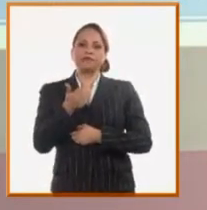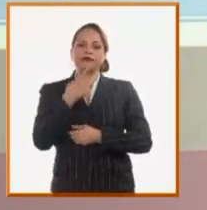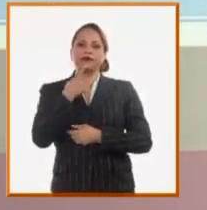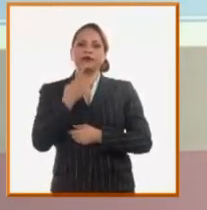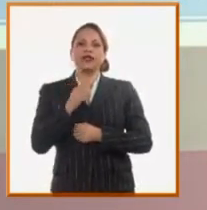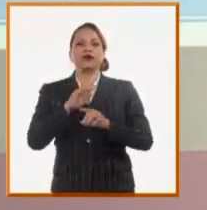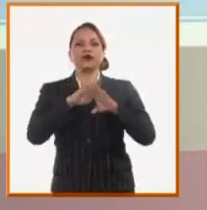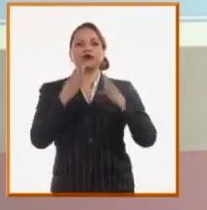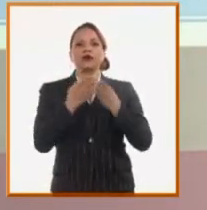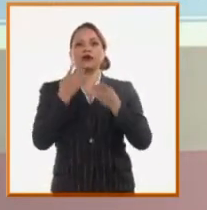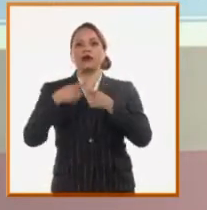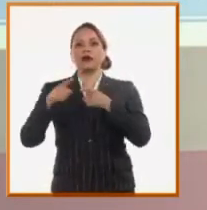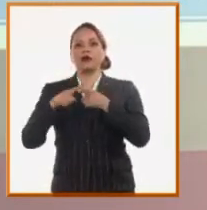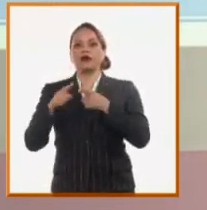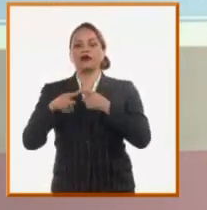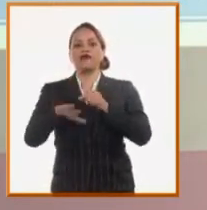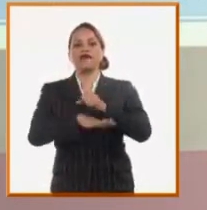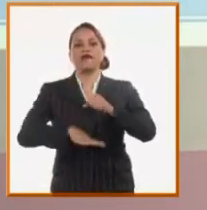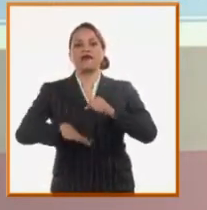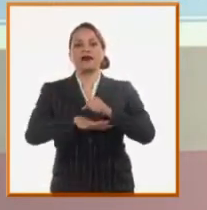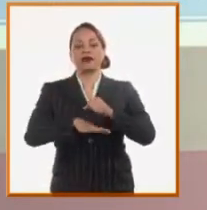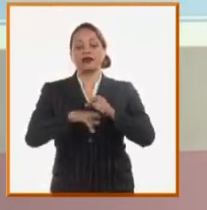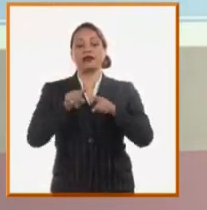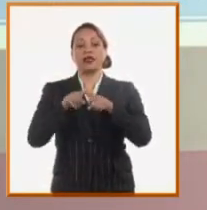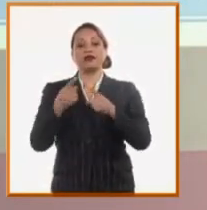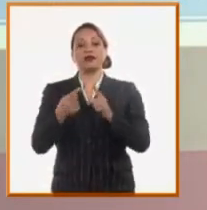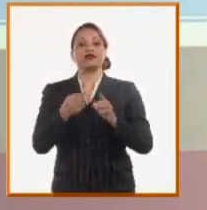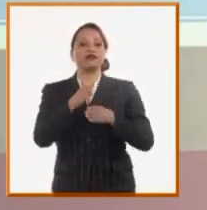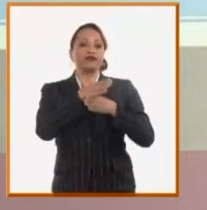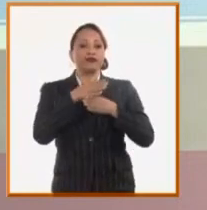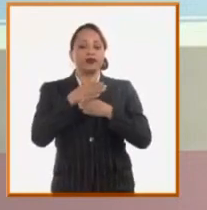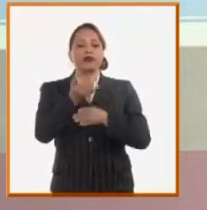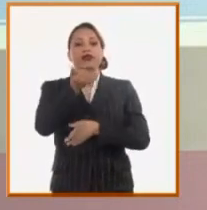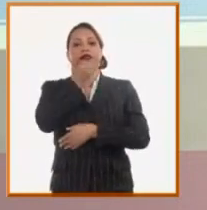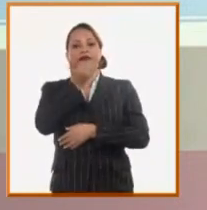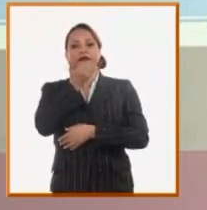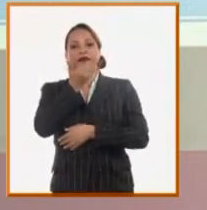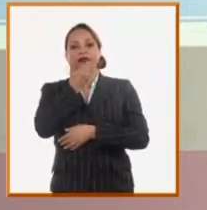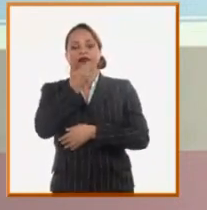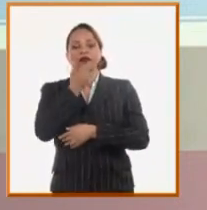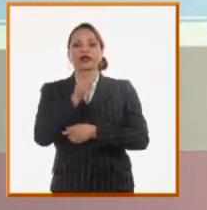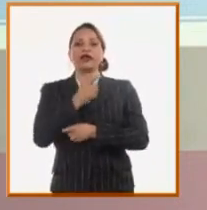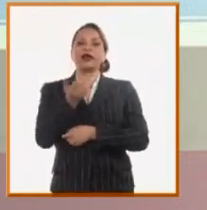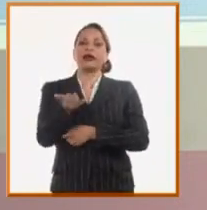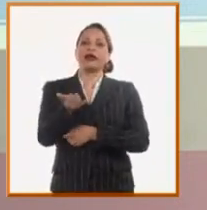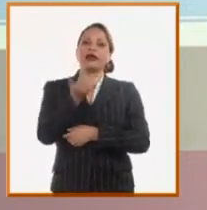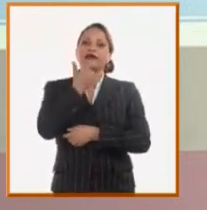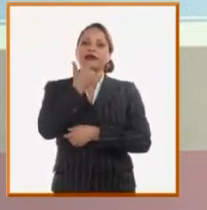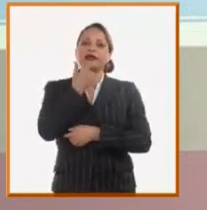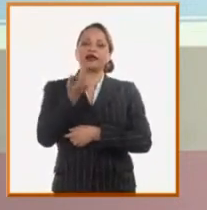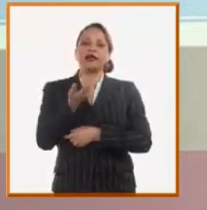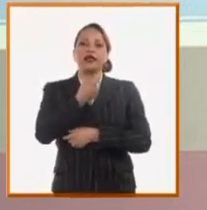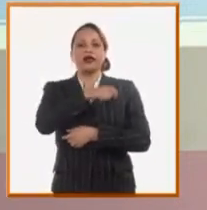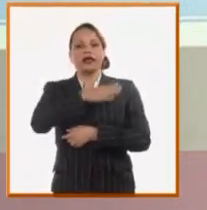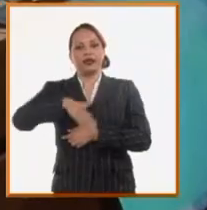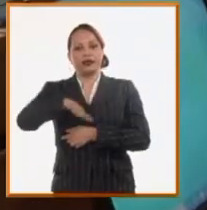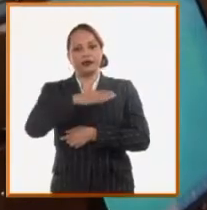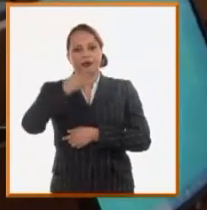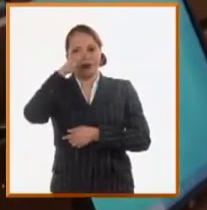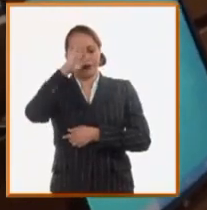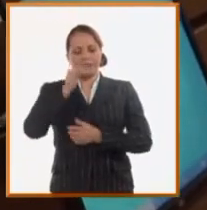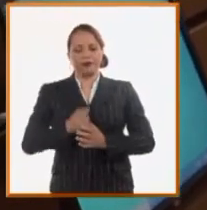necesidades básicas y eso implica o ha implicado afectaciones que impactan directamente en la vida de nuestro